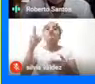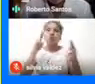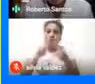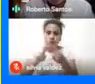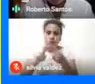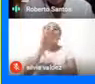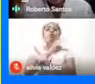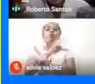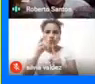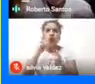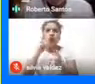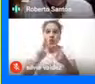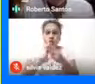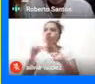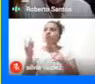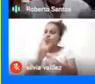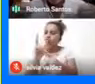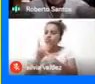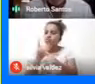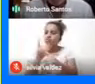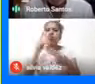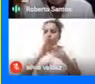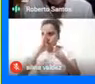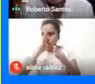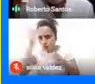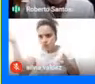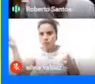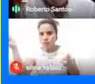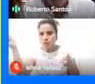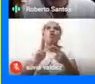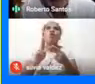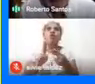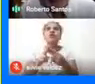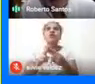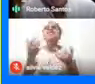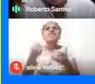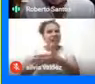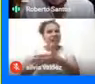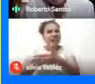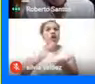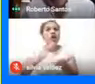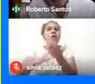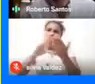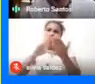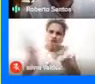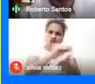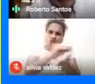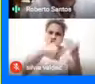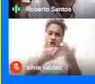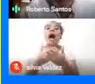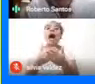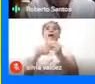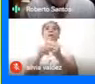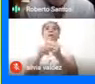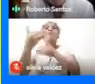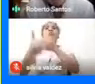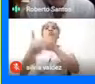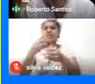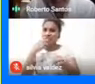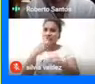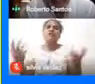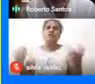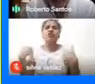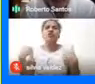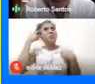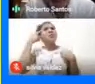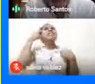cultura Conocen los usos Conocen las costumbres Conocen Están tratando De recuperar Todo eso Y además Es un proceso Muy difícil Yo pienso